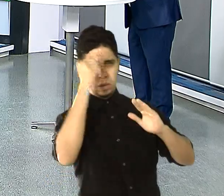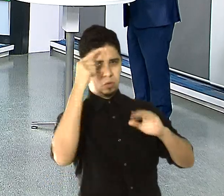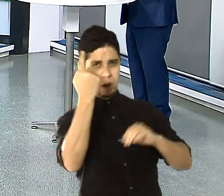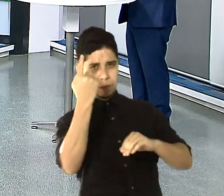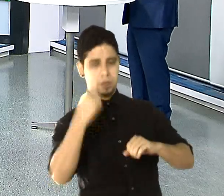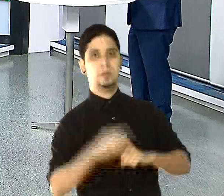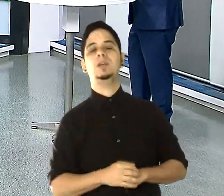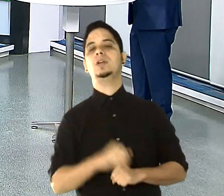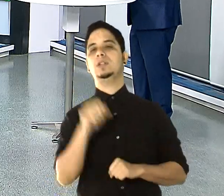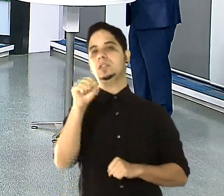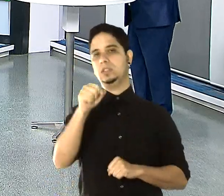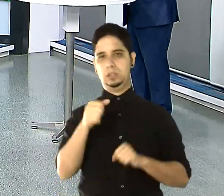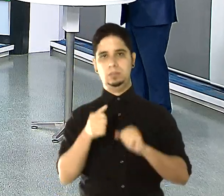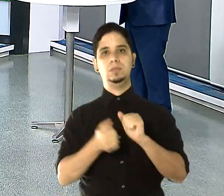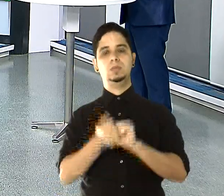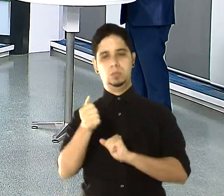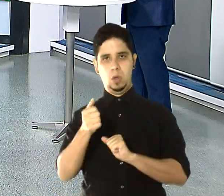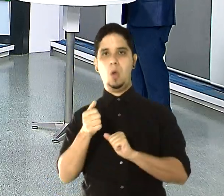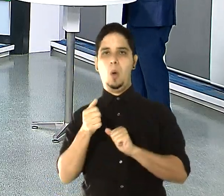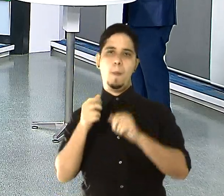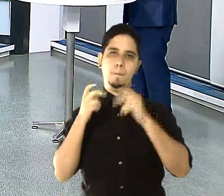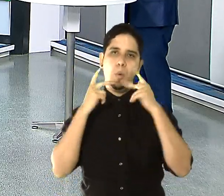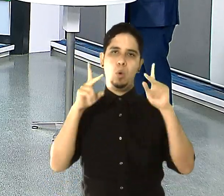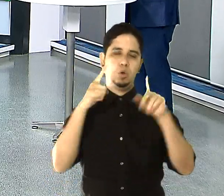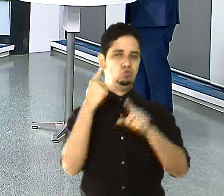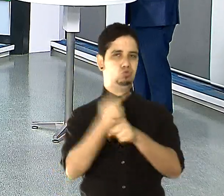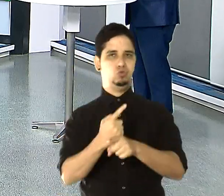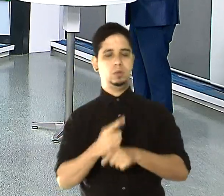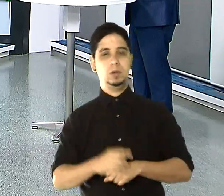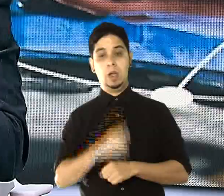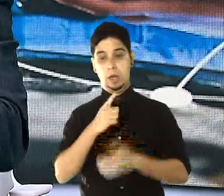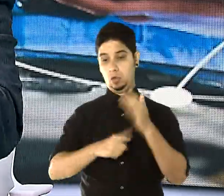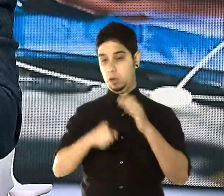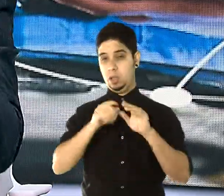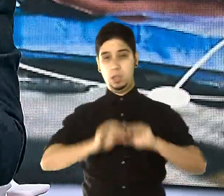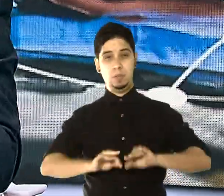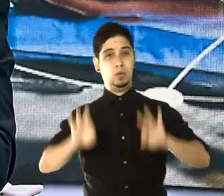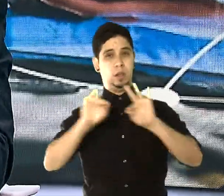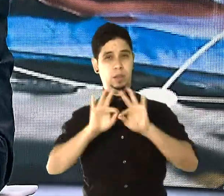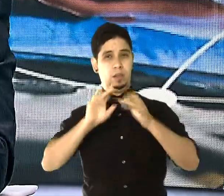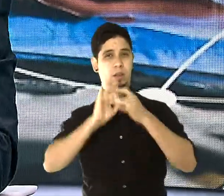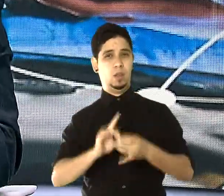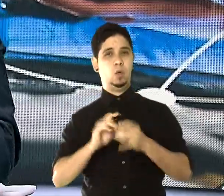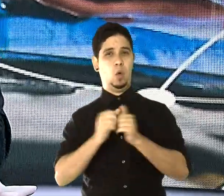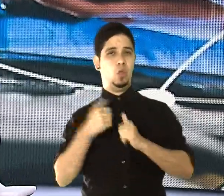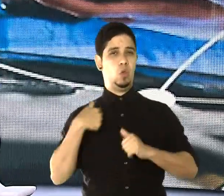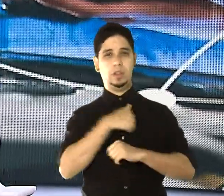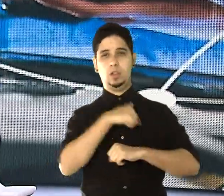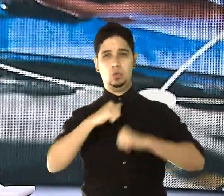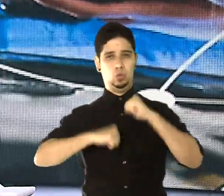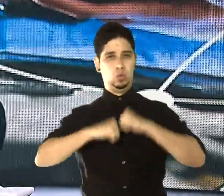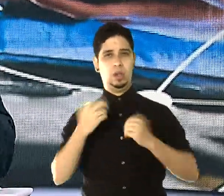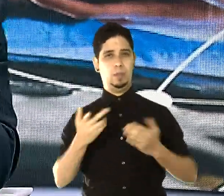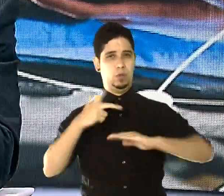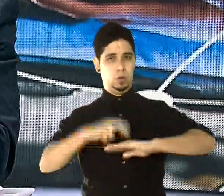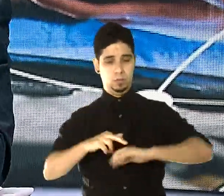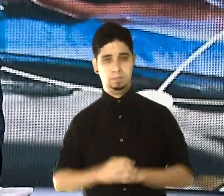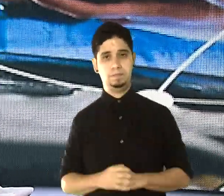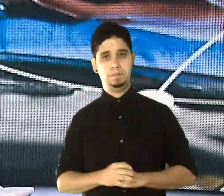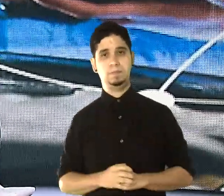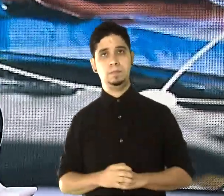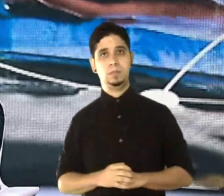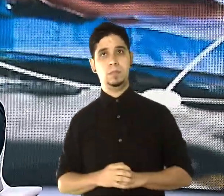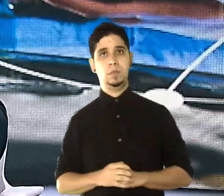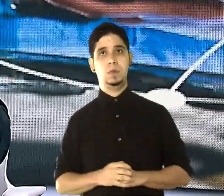del gobierno. Estos son edificios públicos que son importantes en términos de nuestra infraestructura. Así que en el caso de